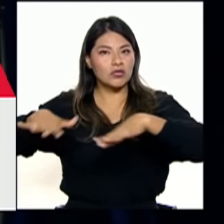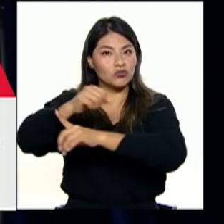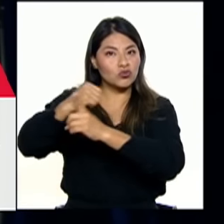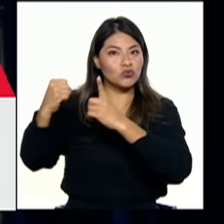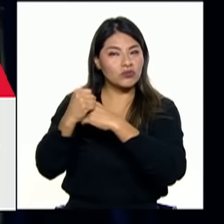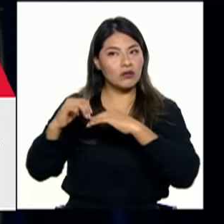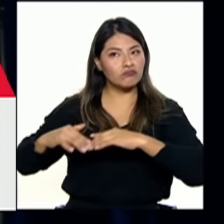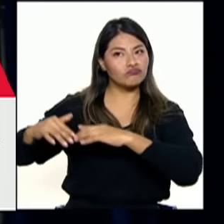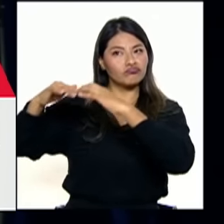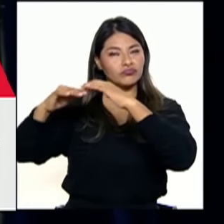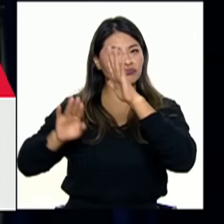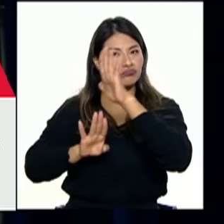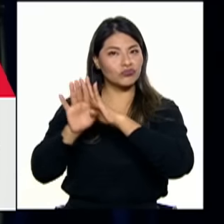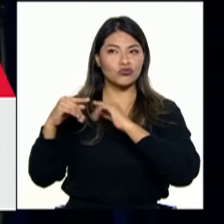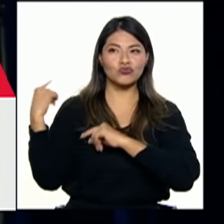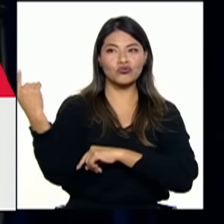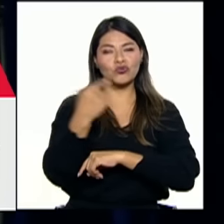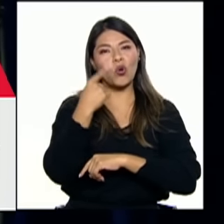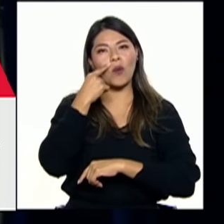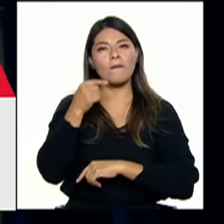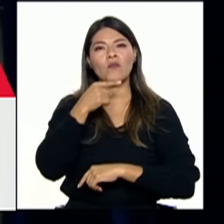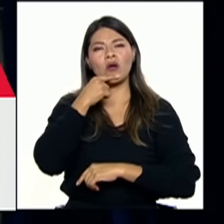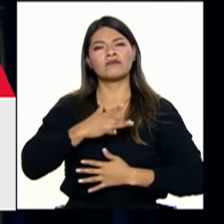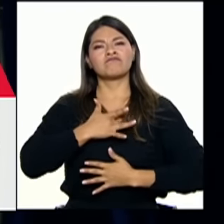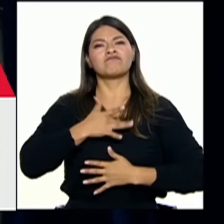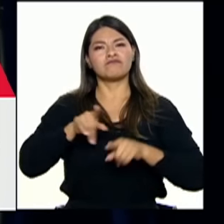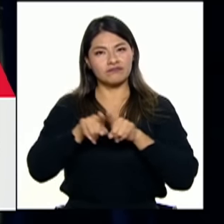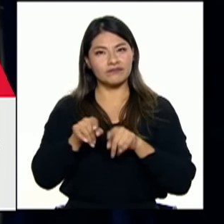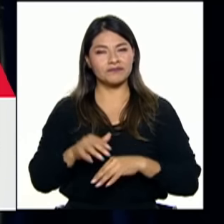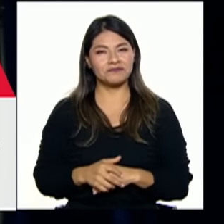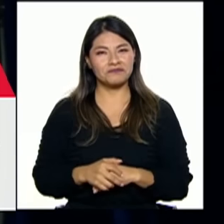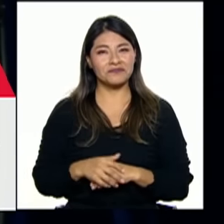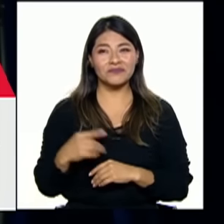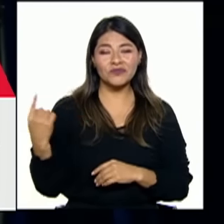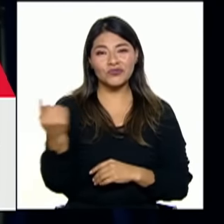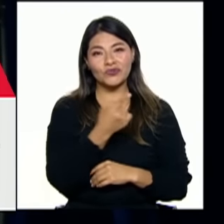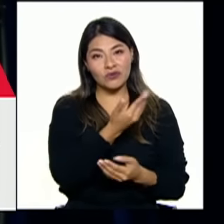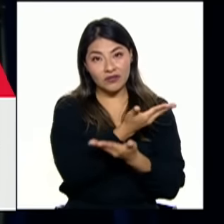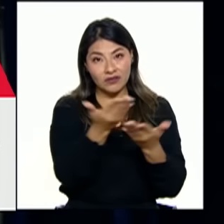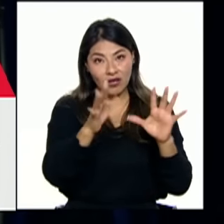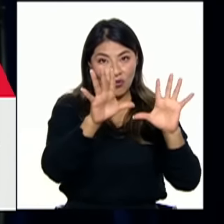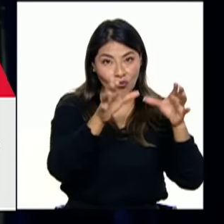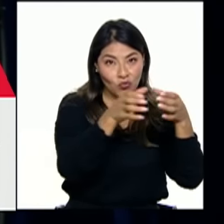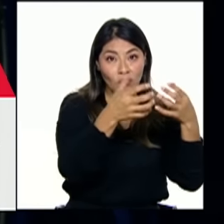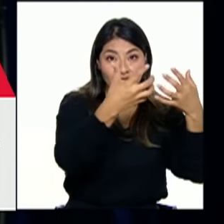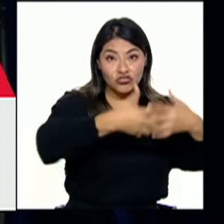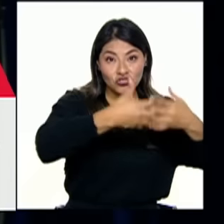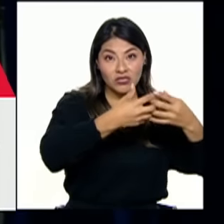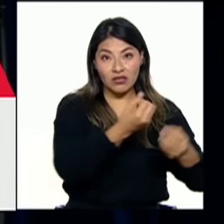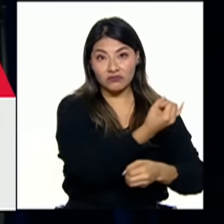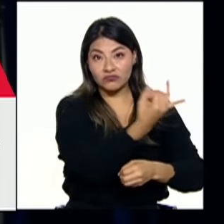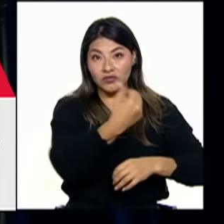y próspera para todas y todos. Queridos integrantes de la Sociedad Nacional de